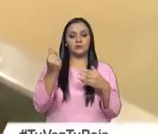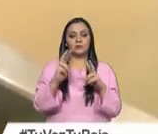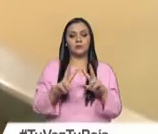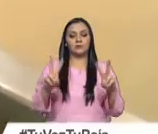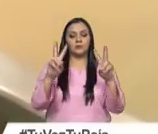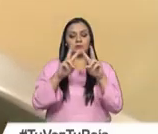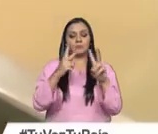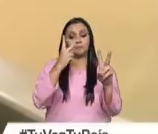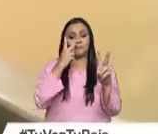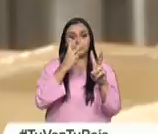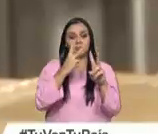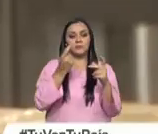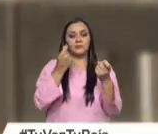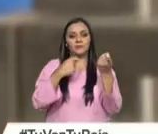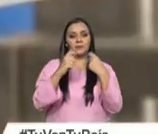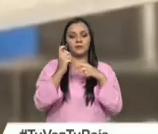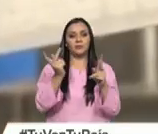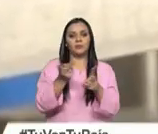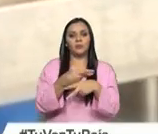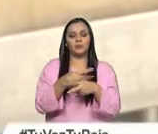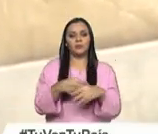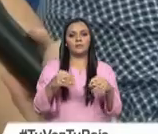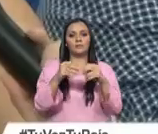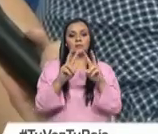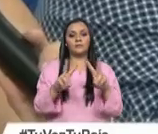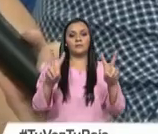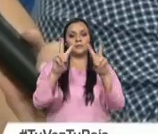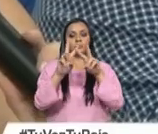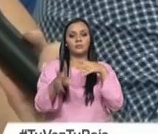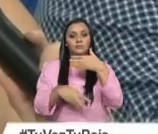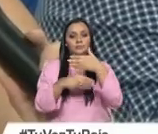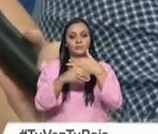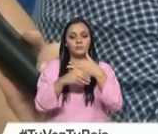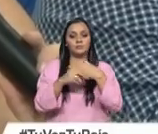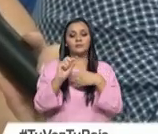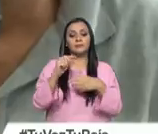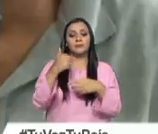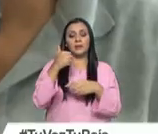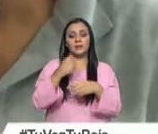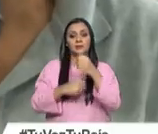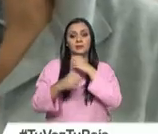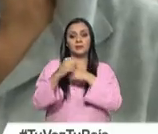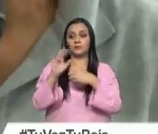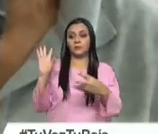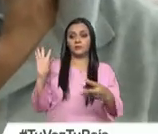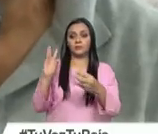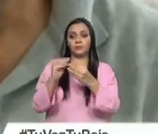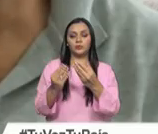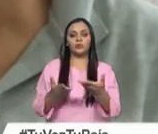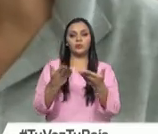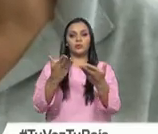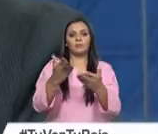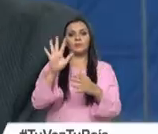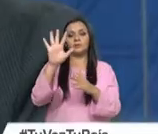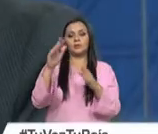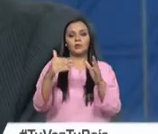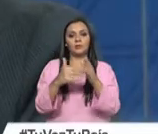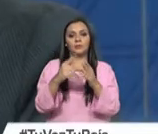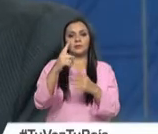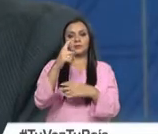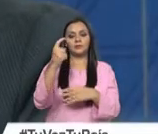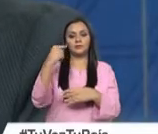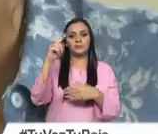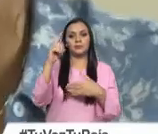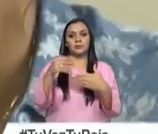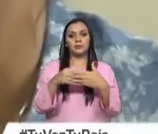90% corresponde a la exportación de productos con valor agregado. Solo en la última década, CFN ha colocado más de 5.100 millones de dólares